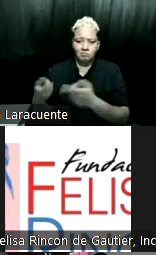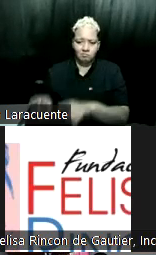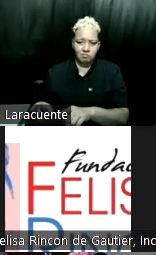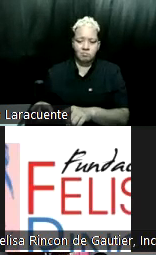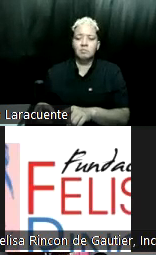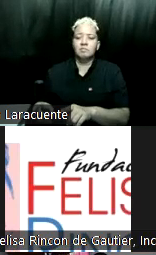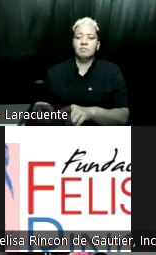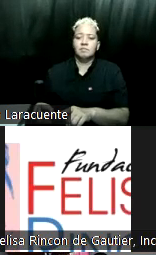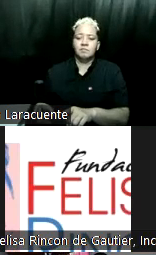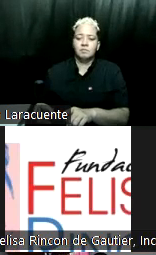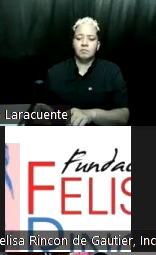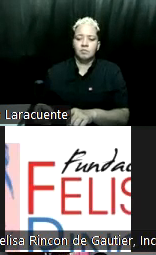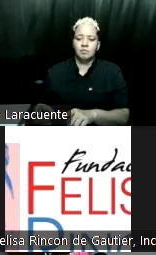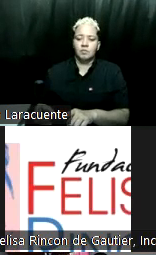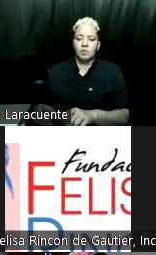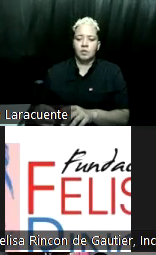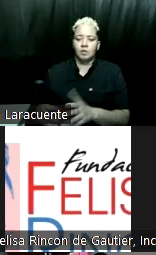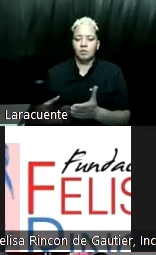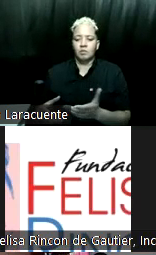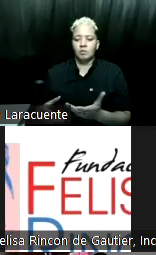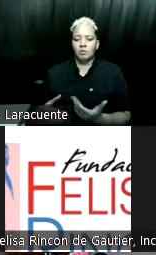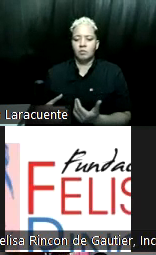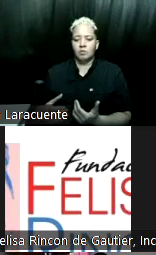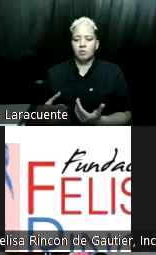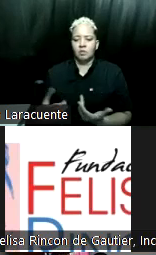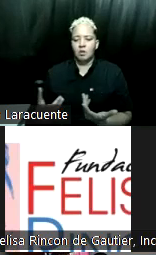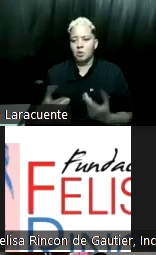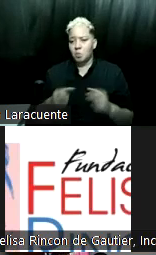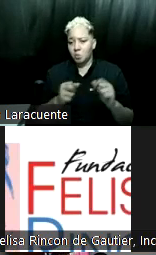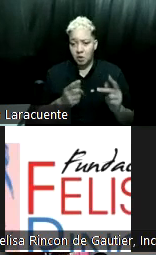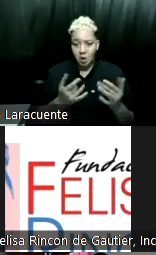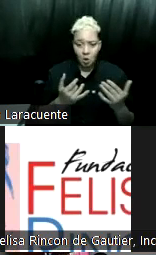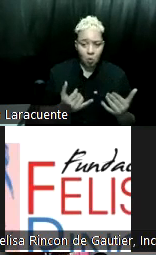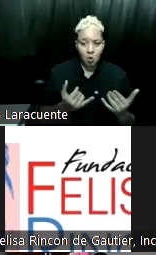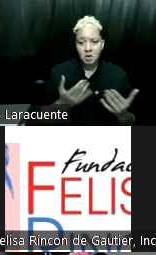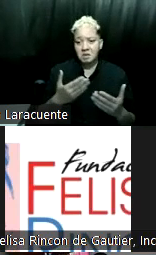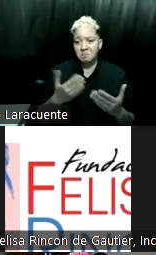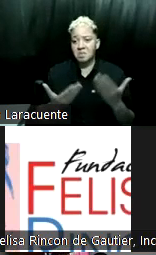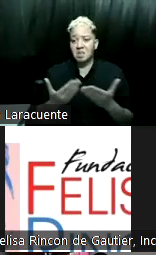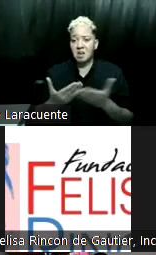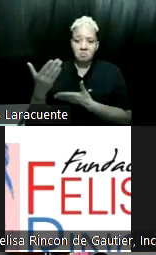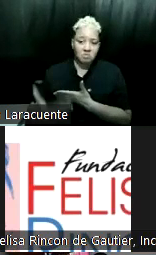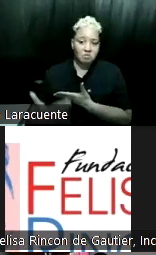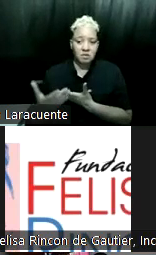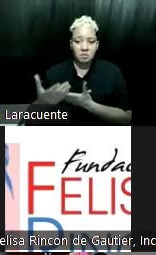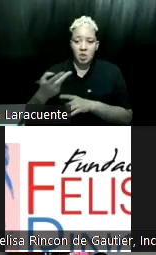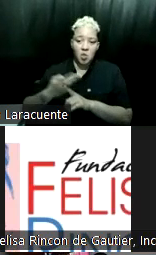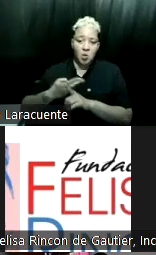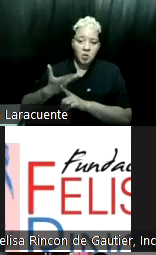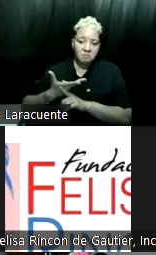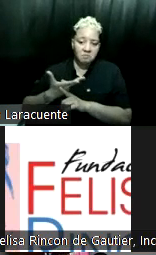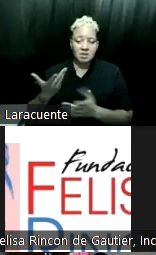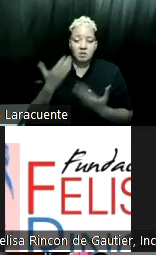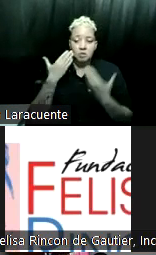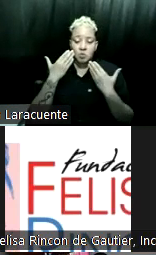donde pues hay una ventana hoy, quizás la próxima es en 2 o 3 meses, que sí, no sé si